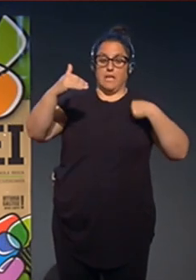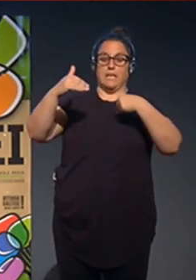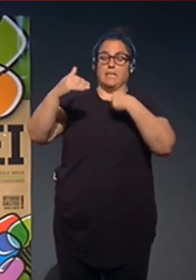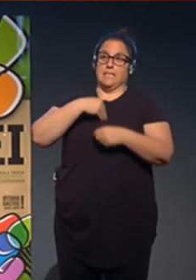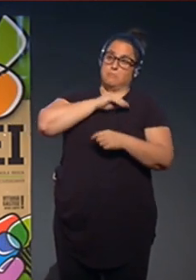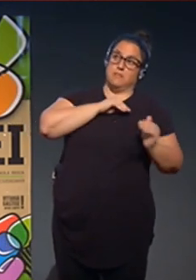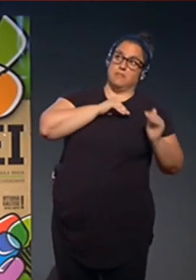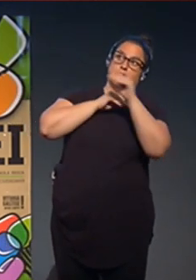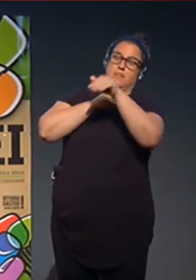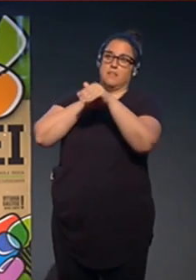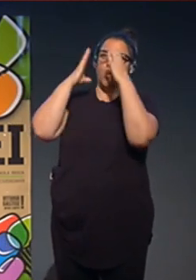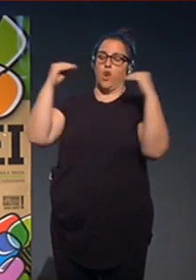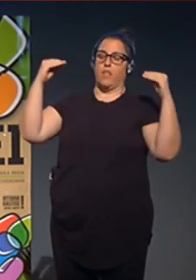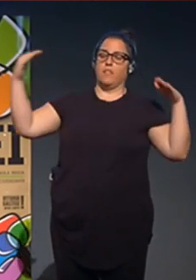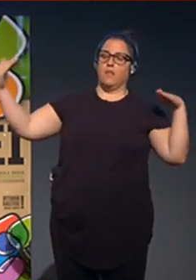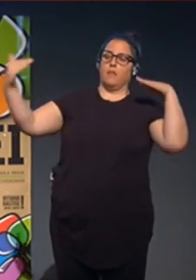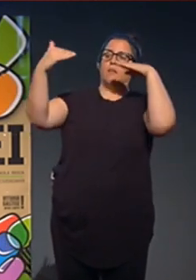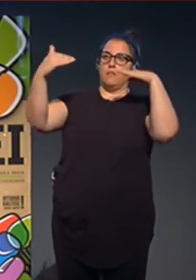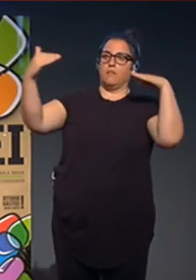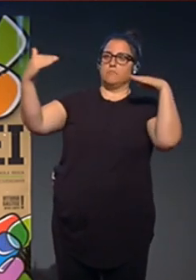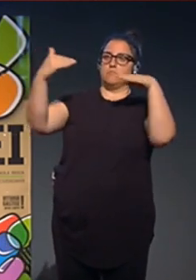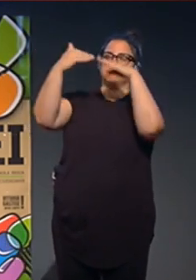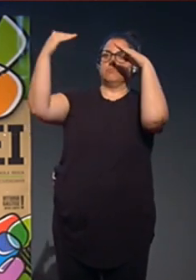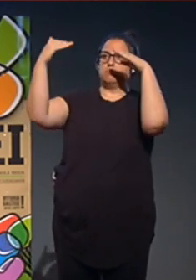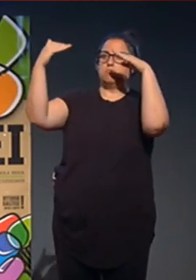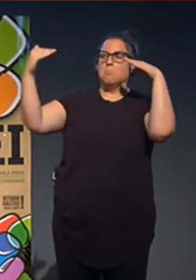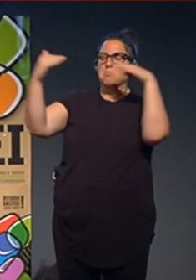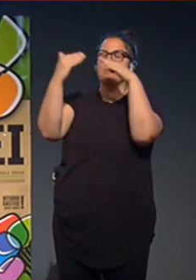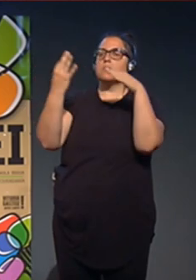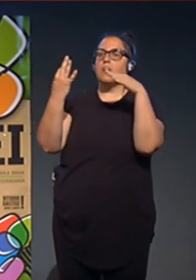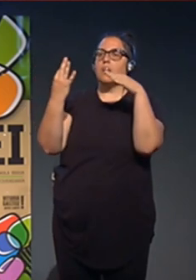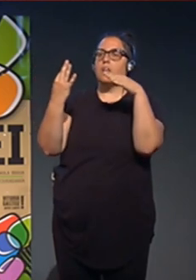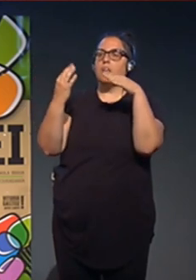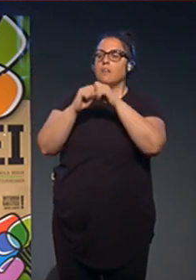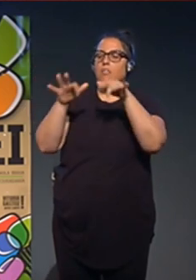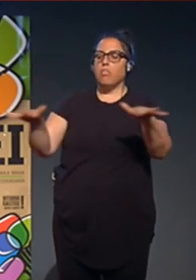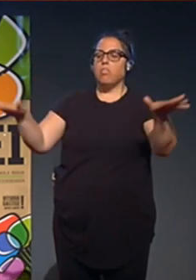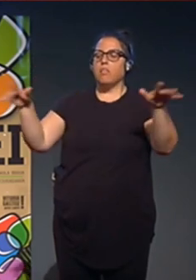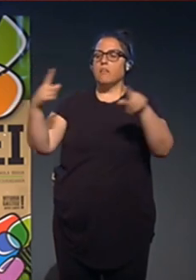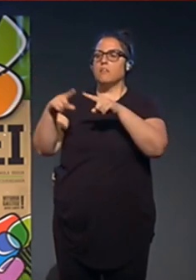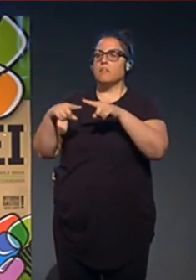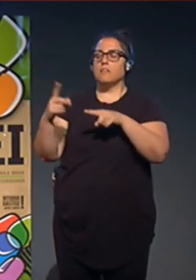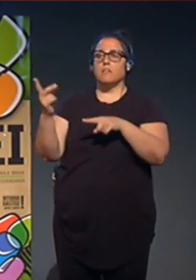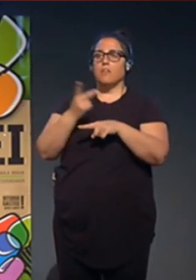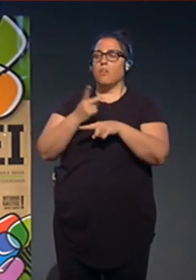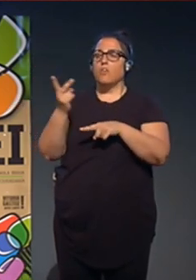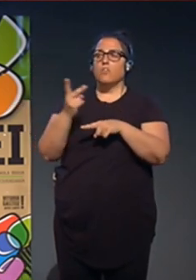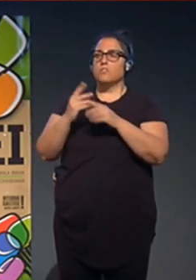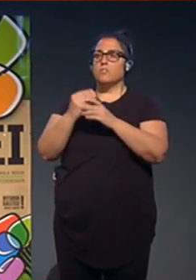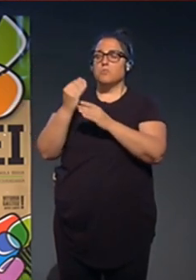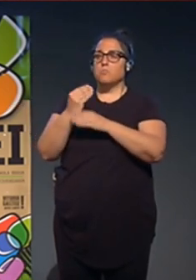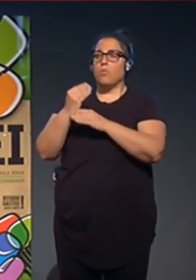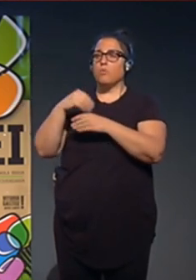Holanda se desparraman sus mercancías sabéis qué contenían ambos ambos